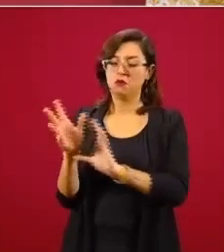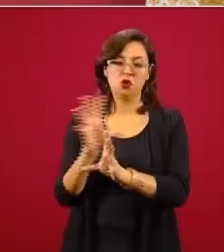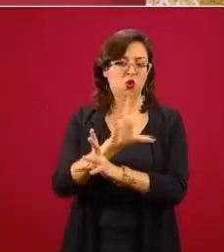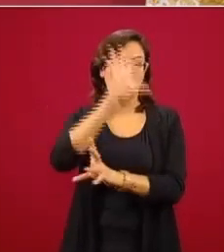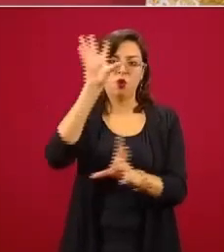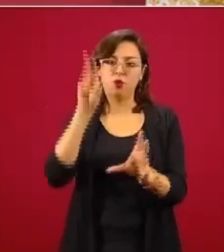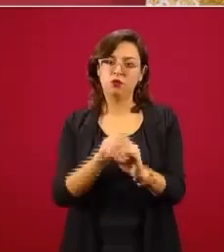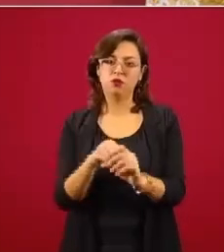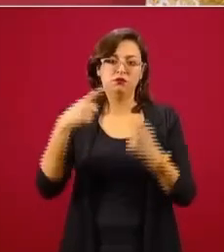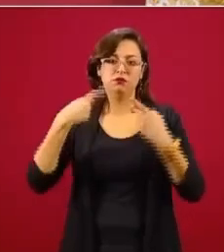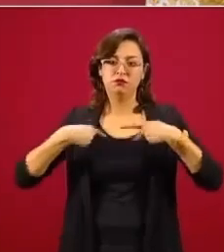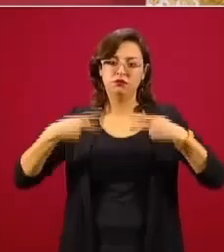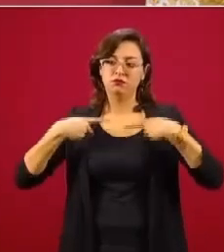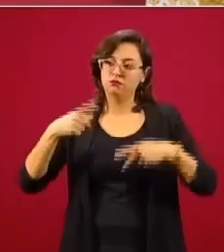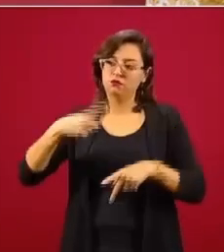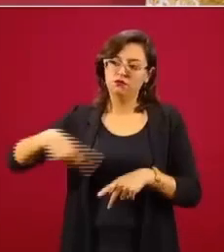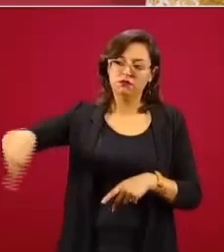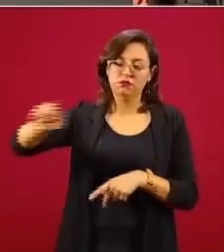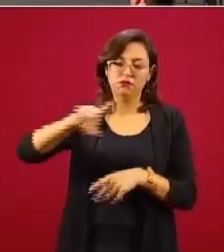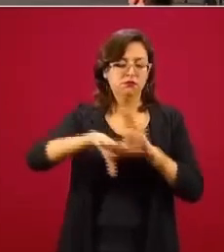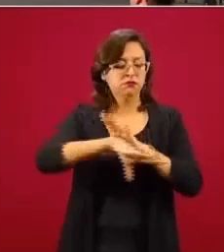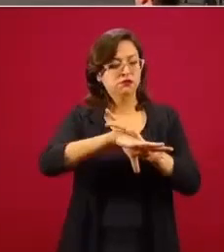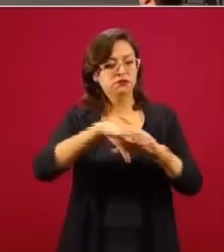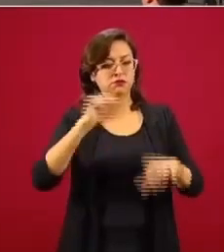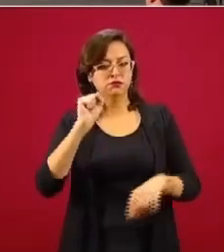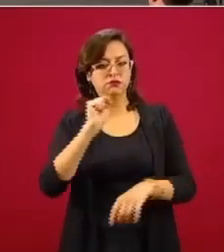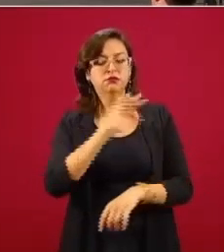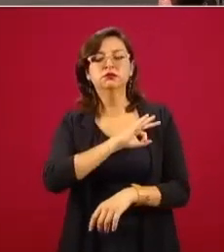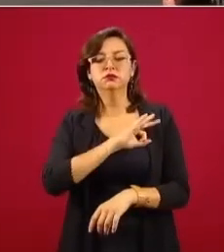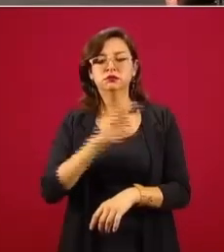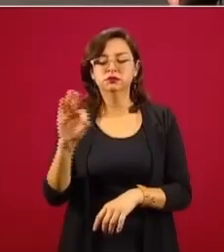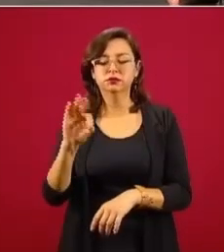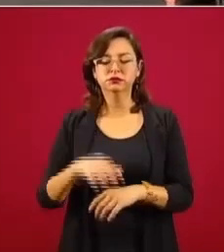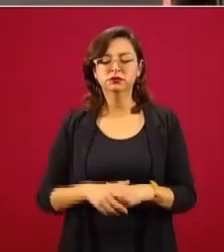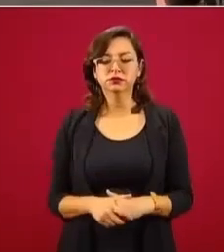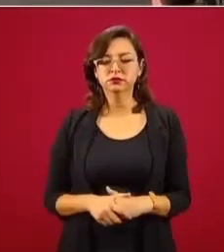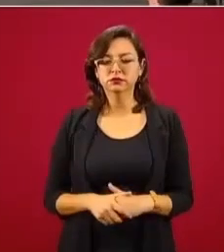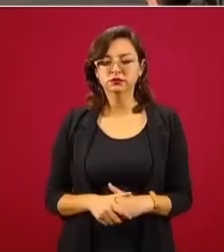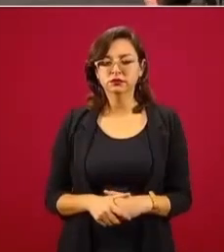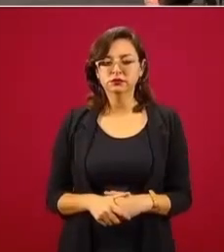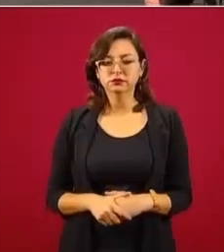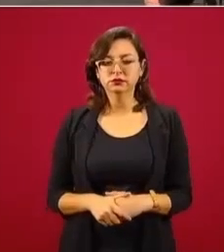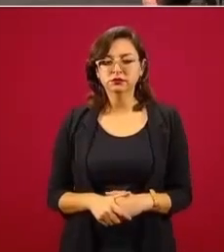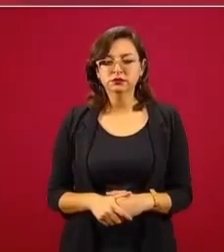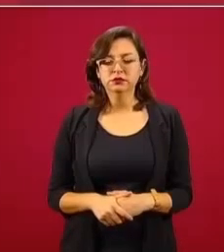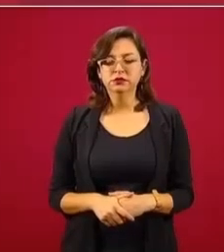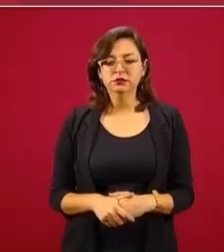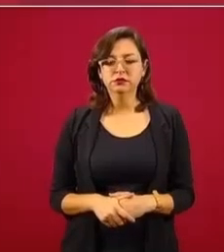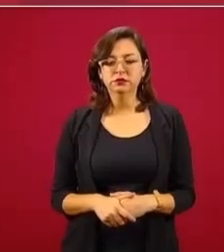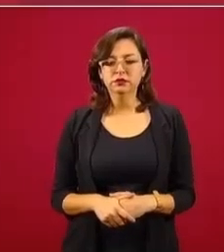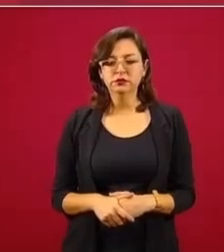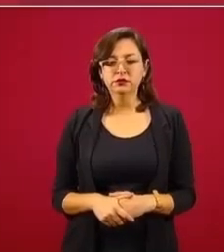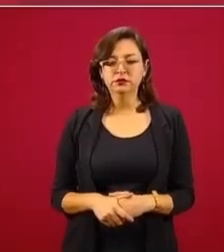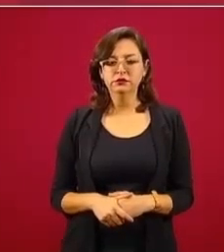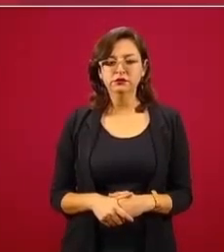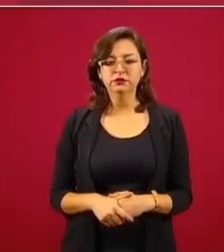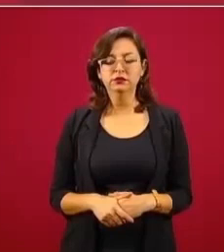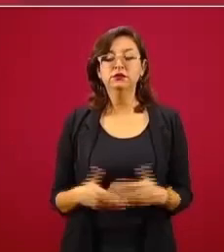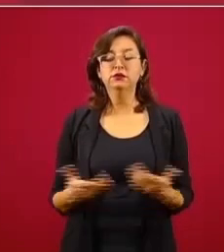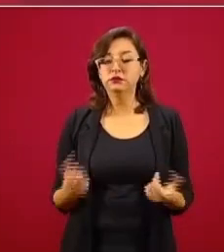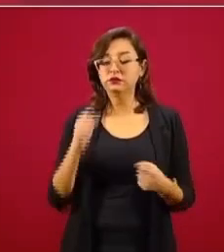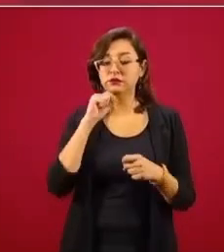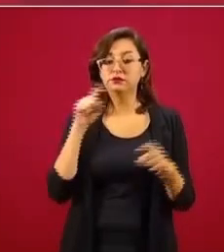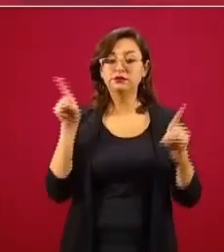los beneficiarios también no se ha avanzado más porque hay un calendario